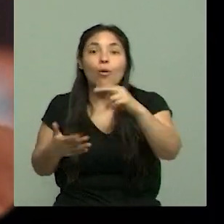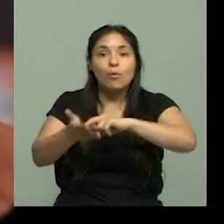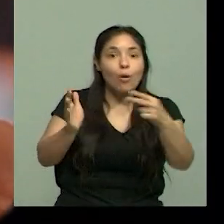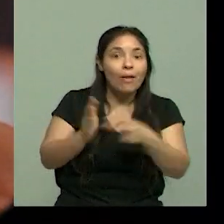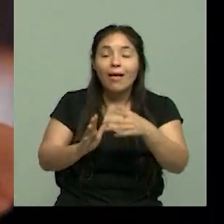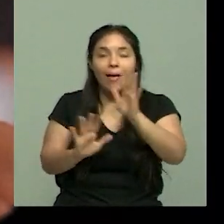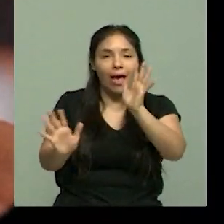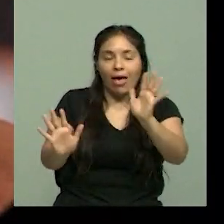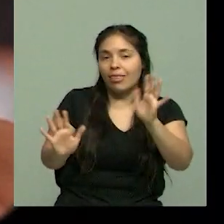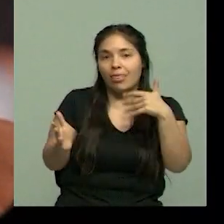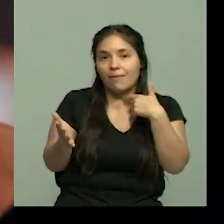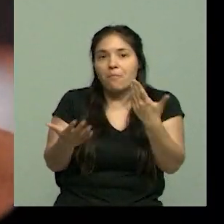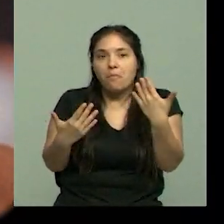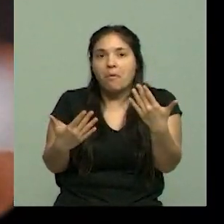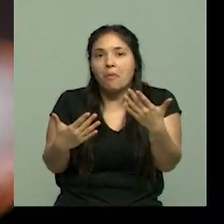futuro.